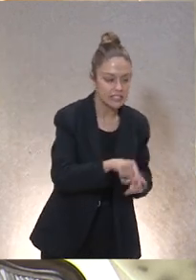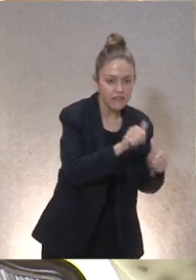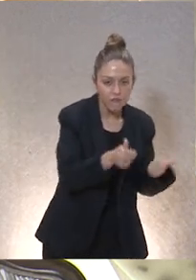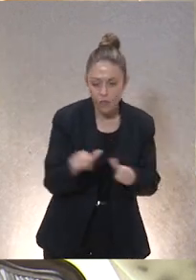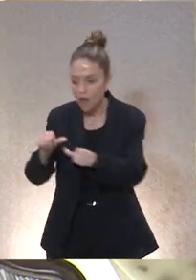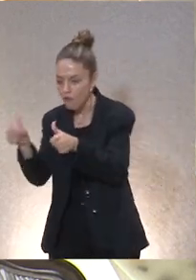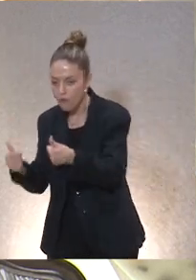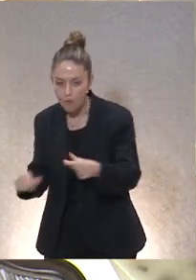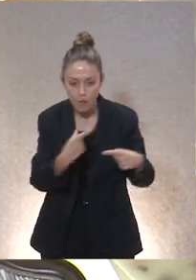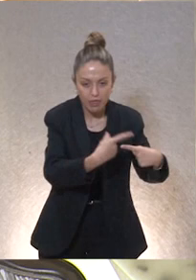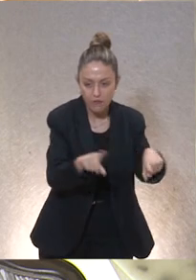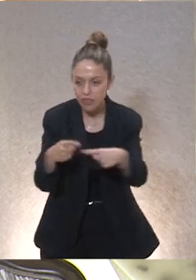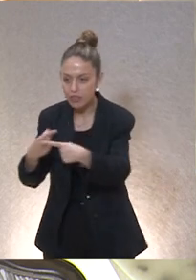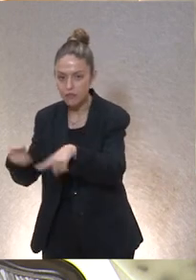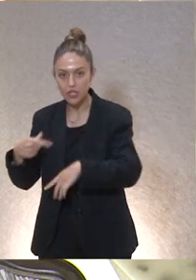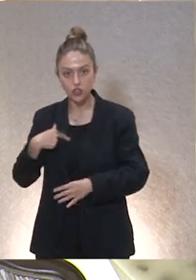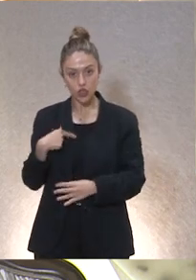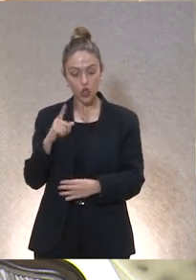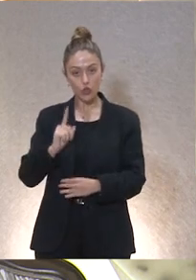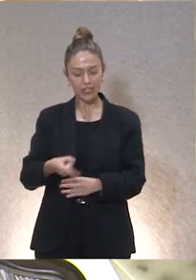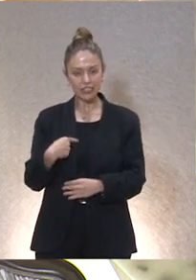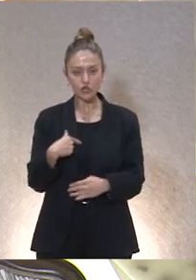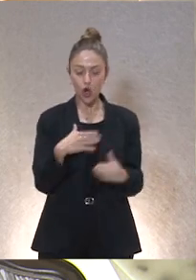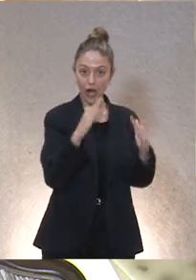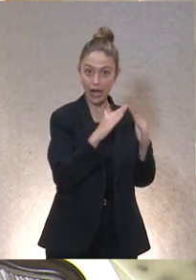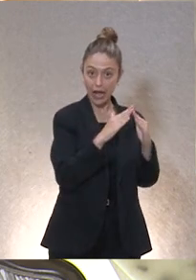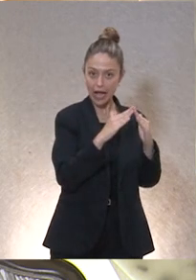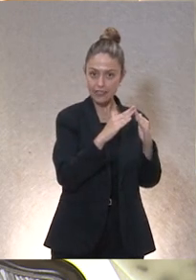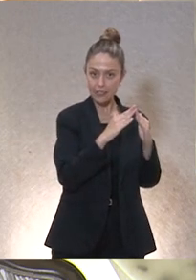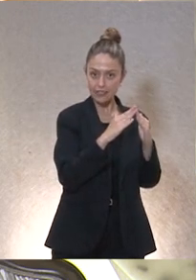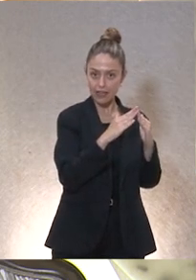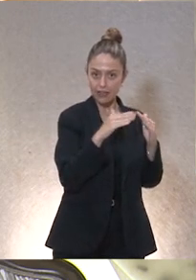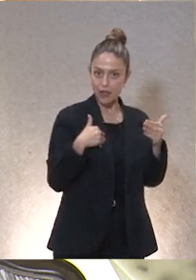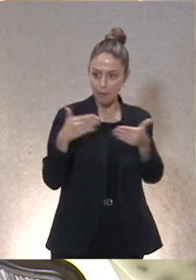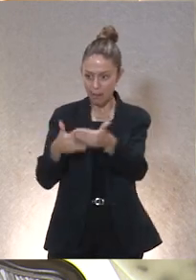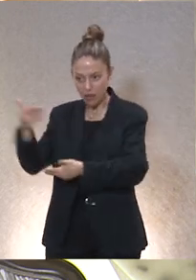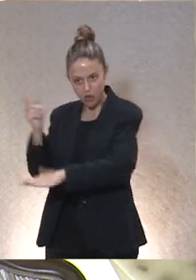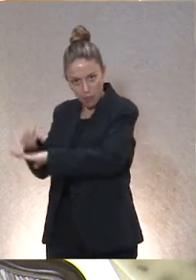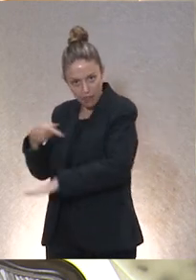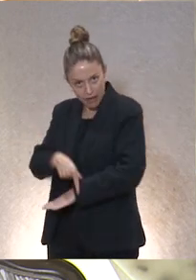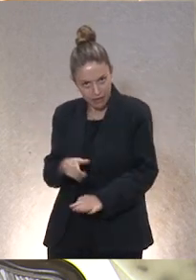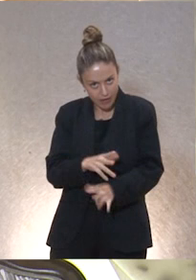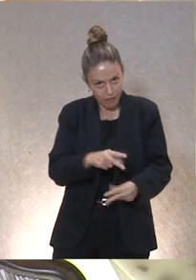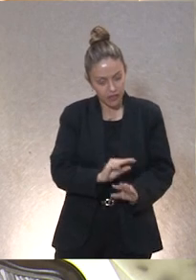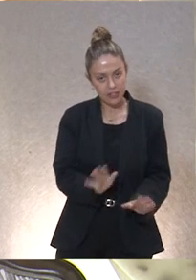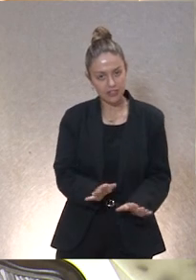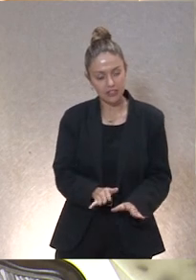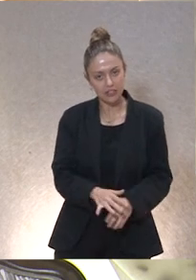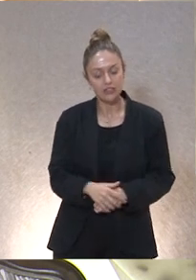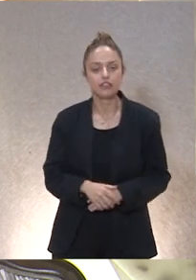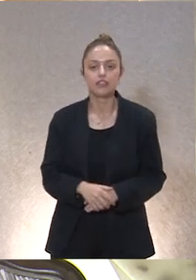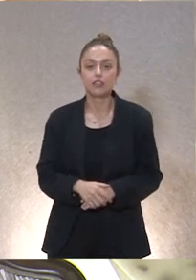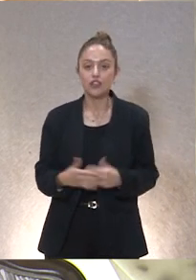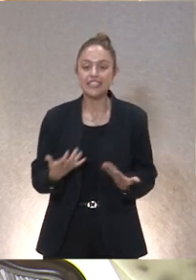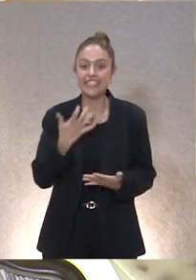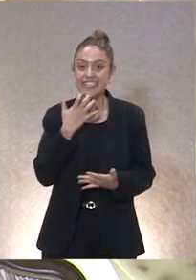manera yo siendo director cuando iba a casa Mi mujer me decía manda en el periódico ya está bien Aquí estás en casa entonces si